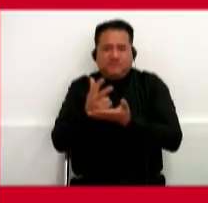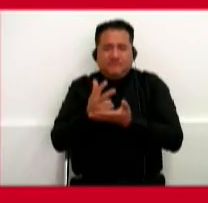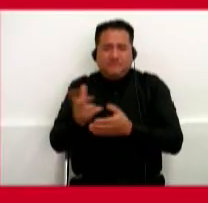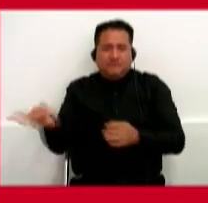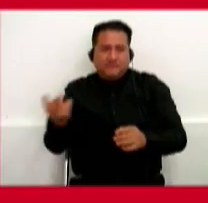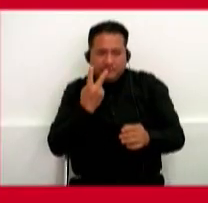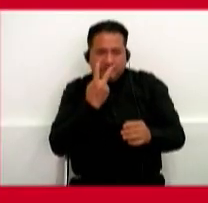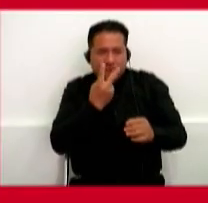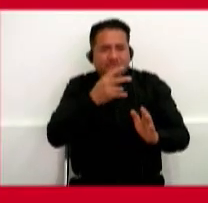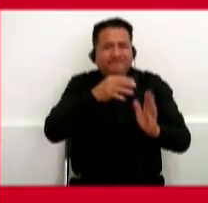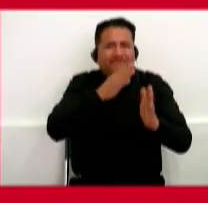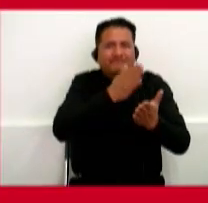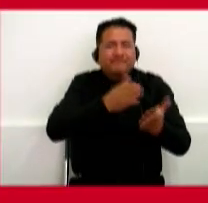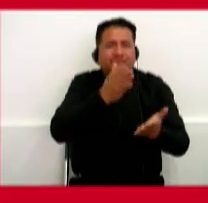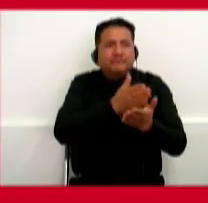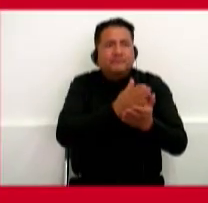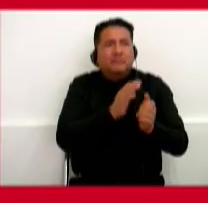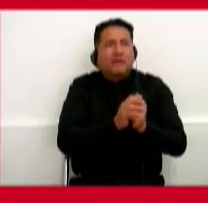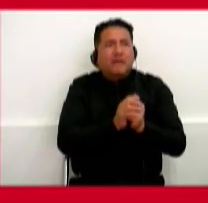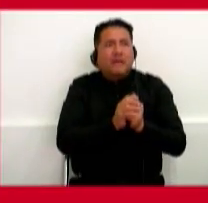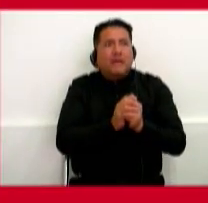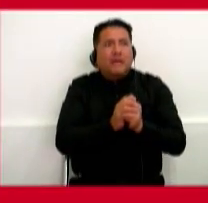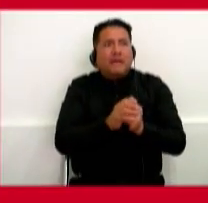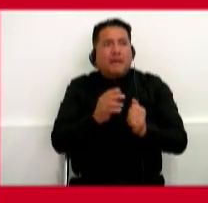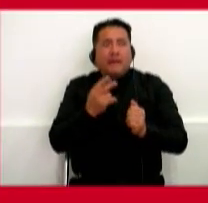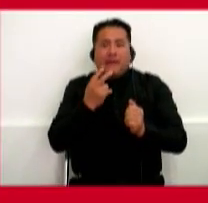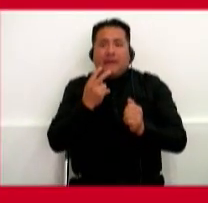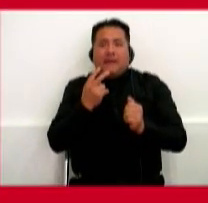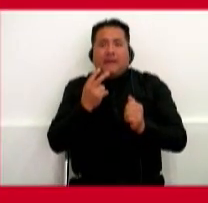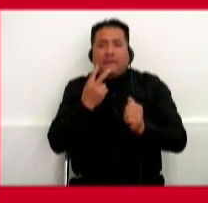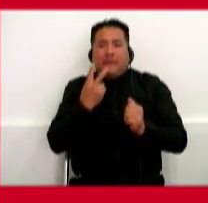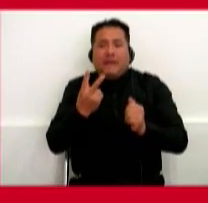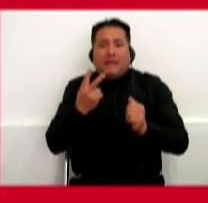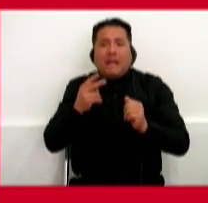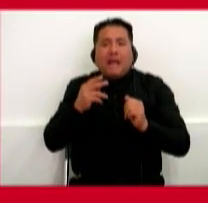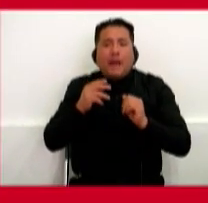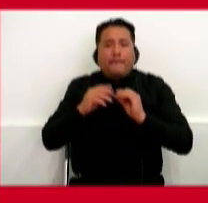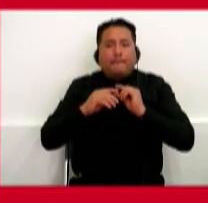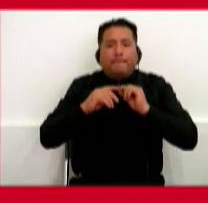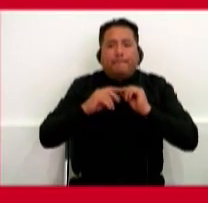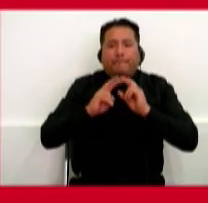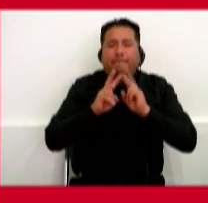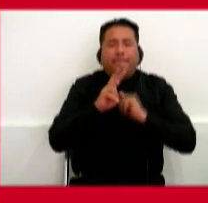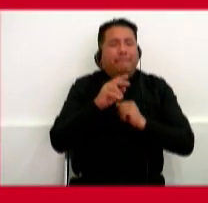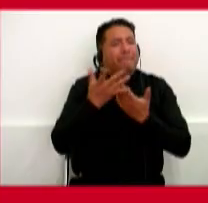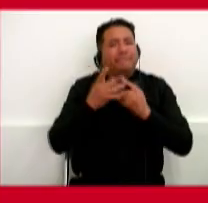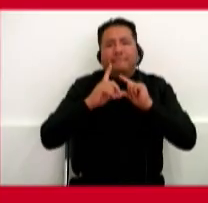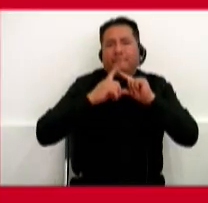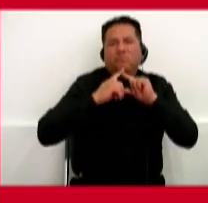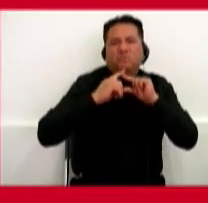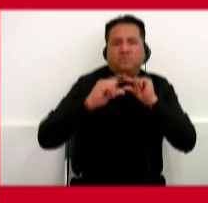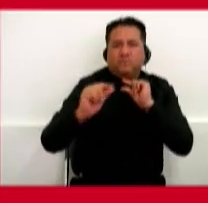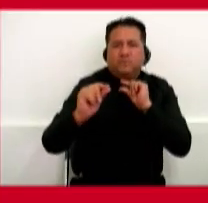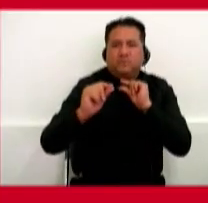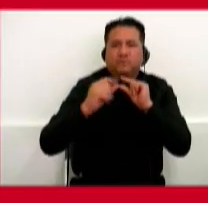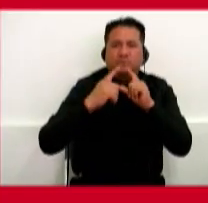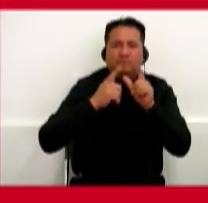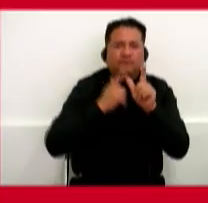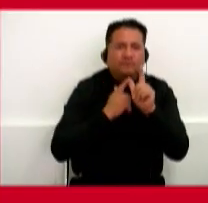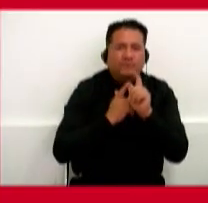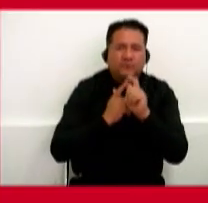se identificó las velocidades que en movimiento no eran las planificadas, necesitamos mejorar eso. Entonces,